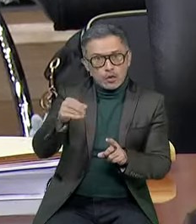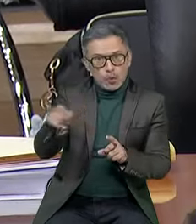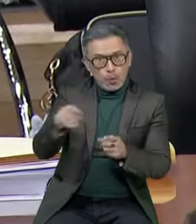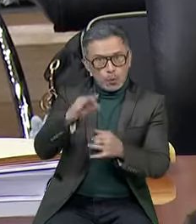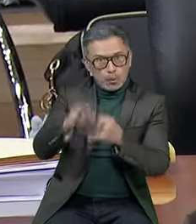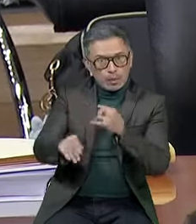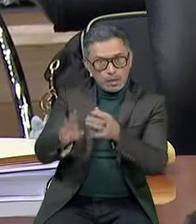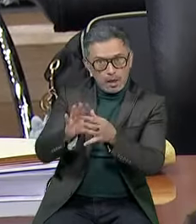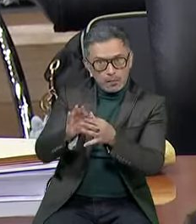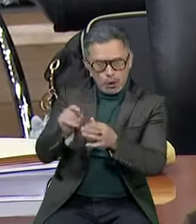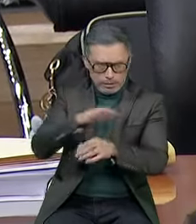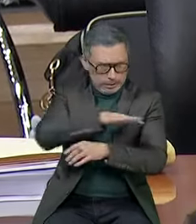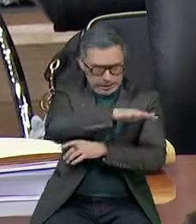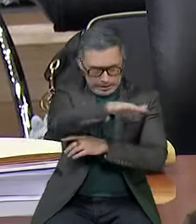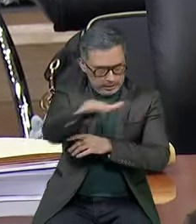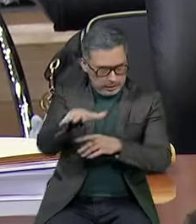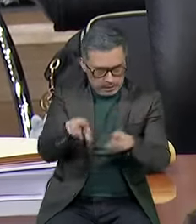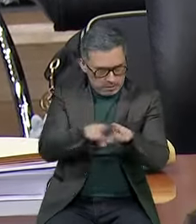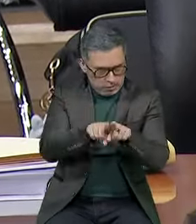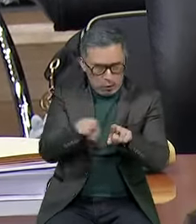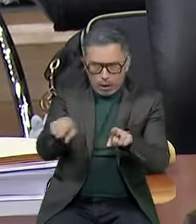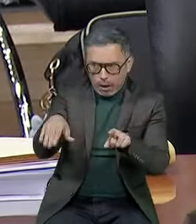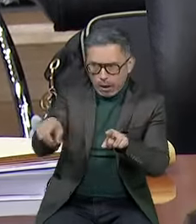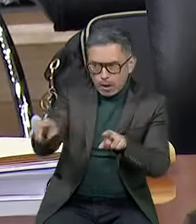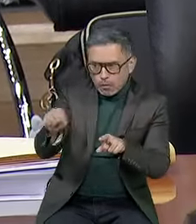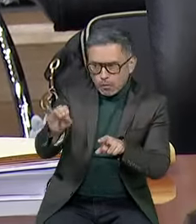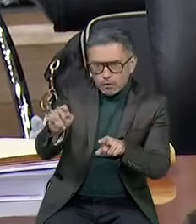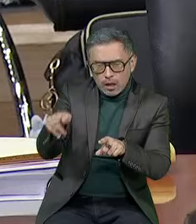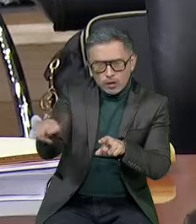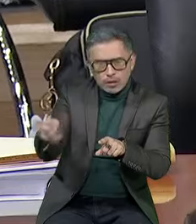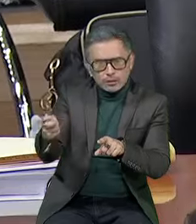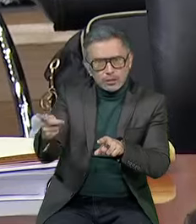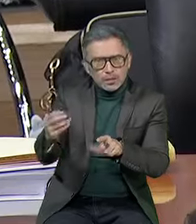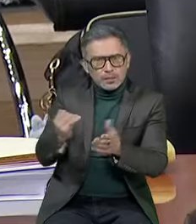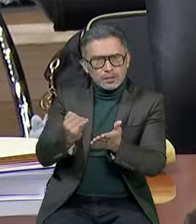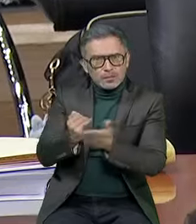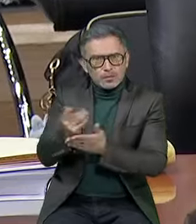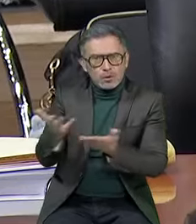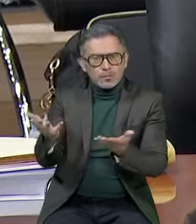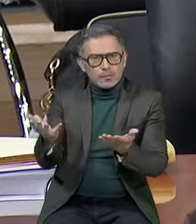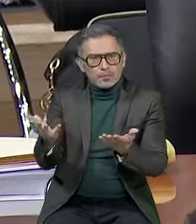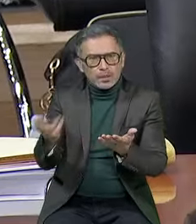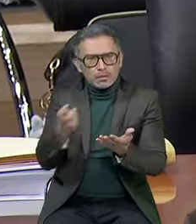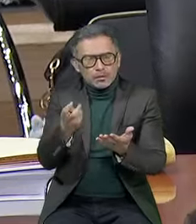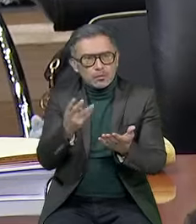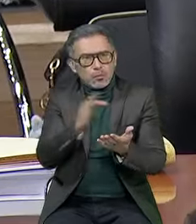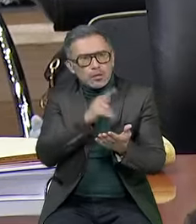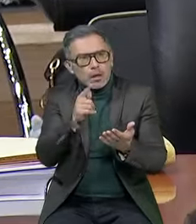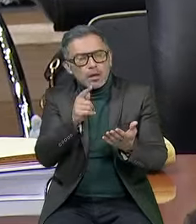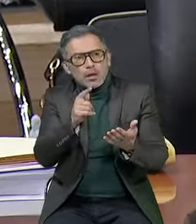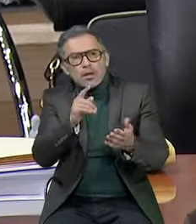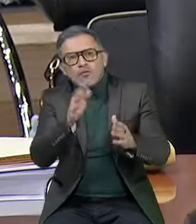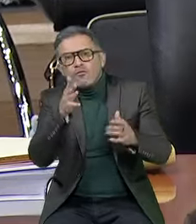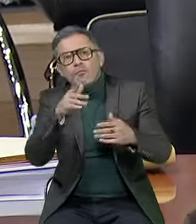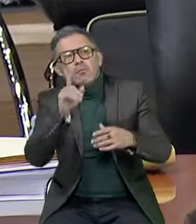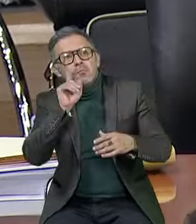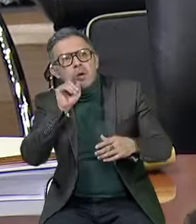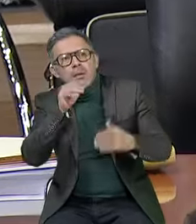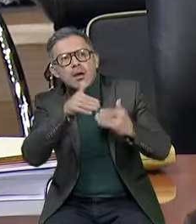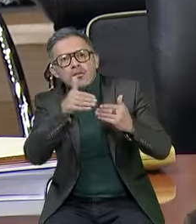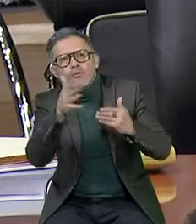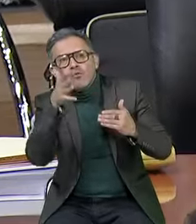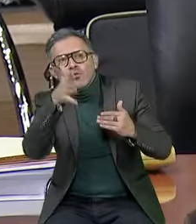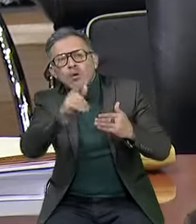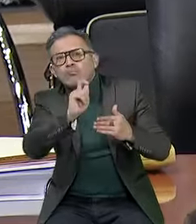en general, pero este planteamiento no se puede tomar decisiones sobre hechos inexistentes, hipotéticos, de